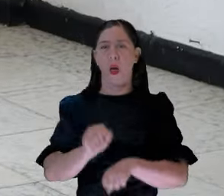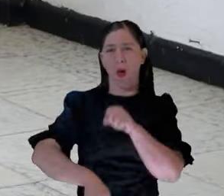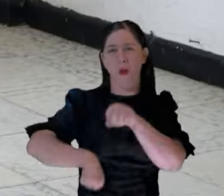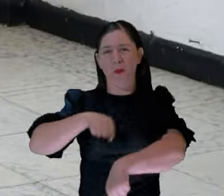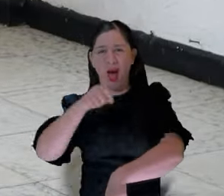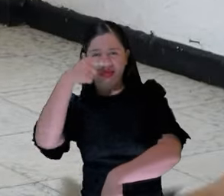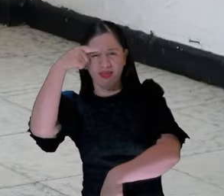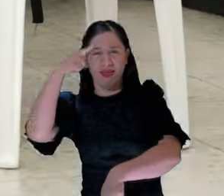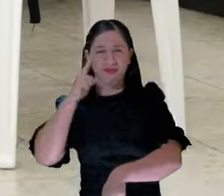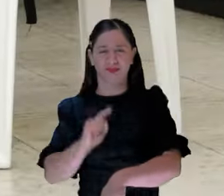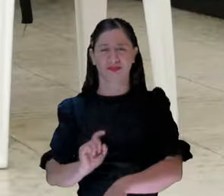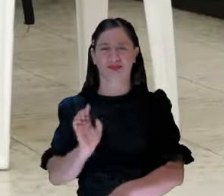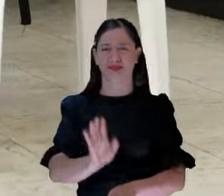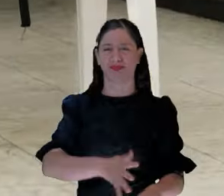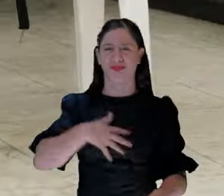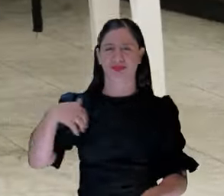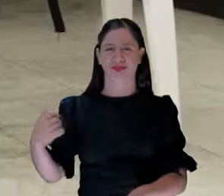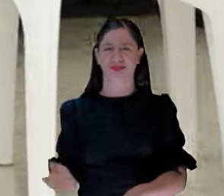chiquitito. Está chiquitito. Y... ¡las trampas!